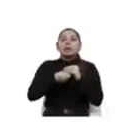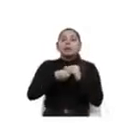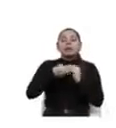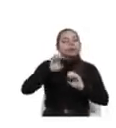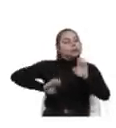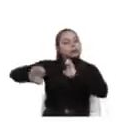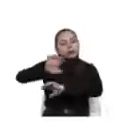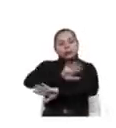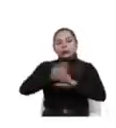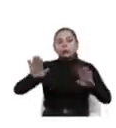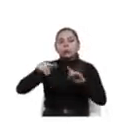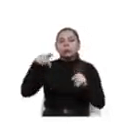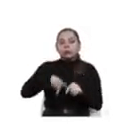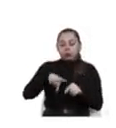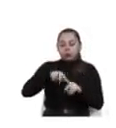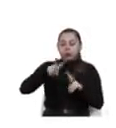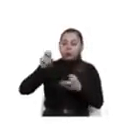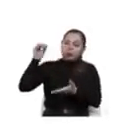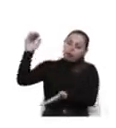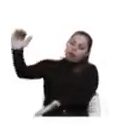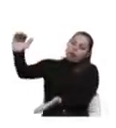impidiendo que lleguen los insumos.